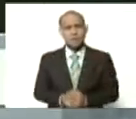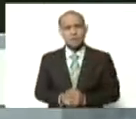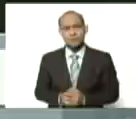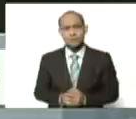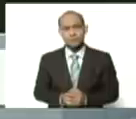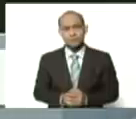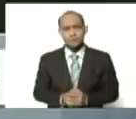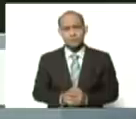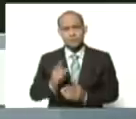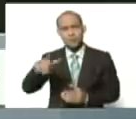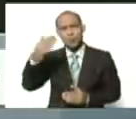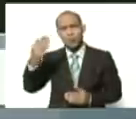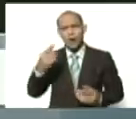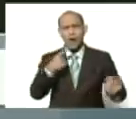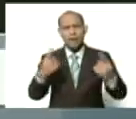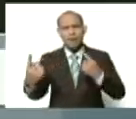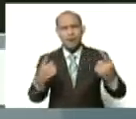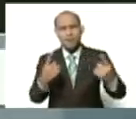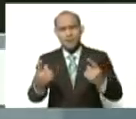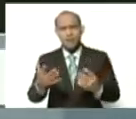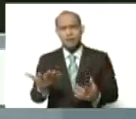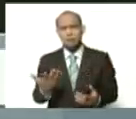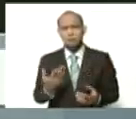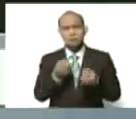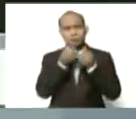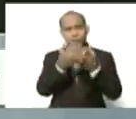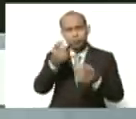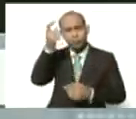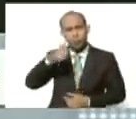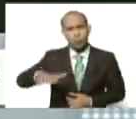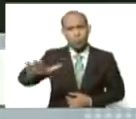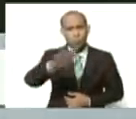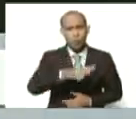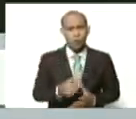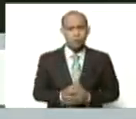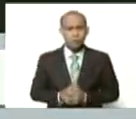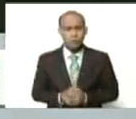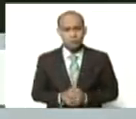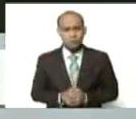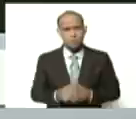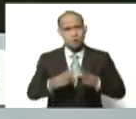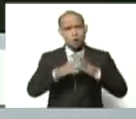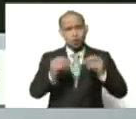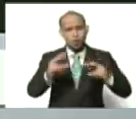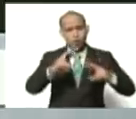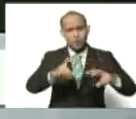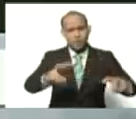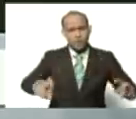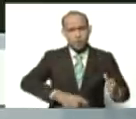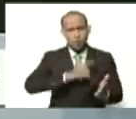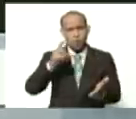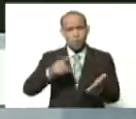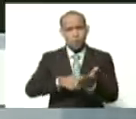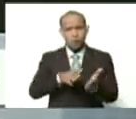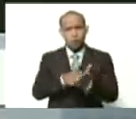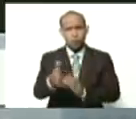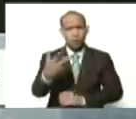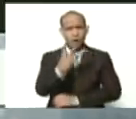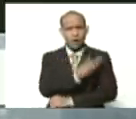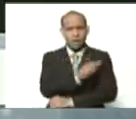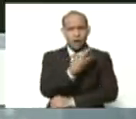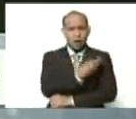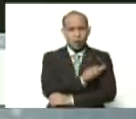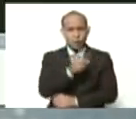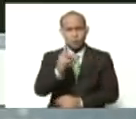hoy, le cuente a nuestro pueblo y le comente todas las investigaciones que tenemos sobre la vacunación de